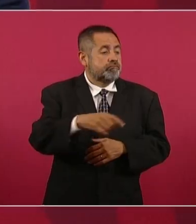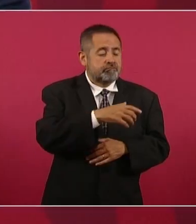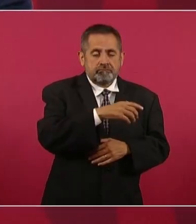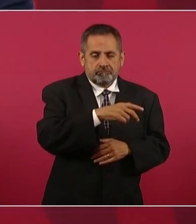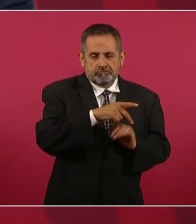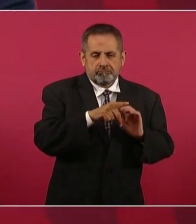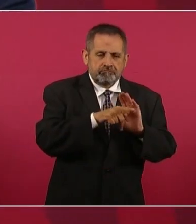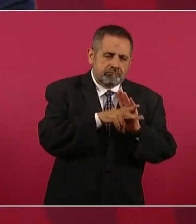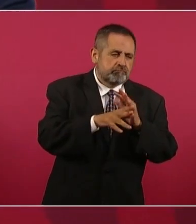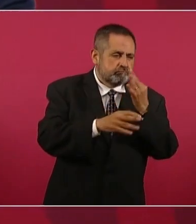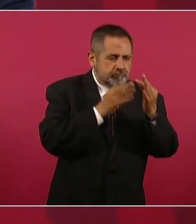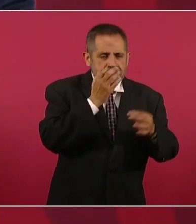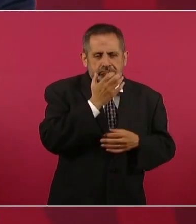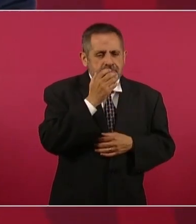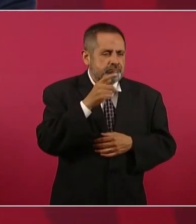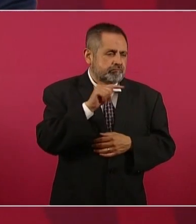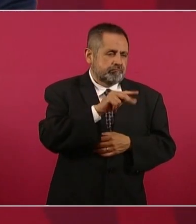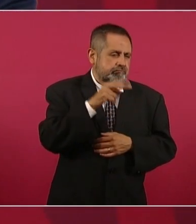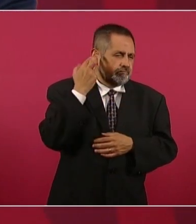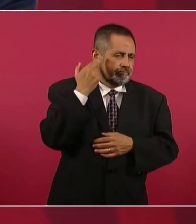convencionales